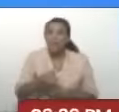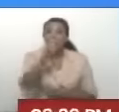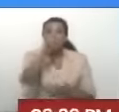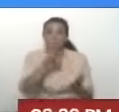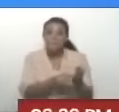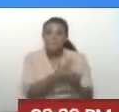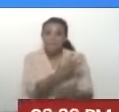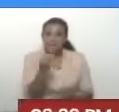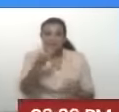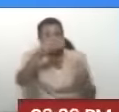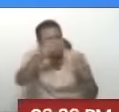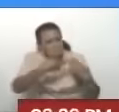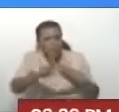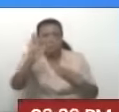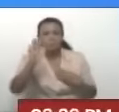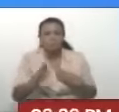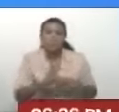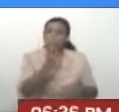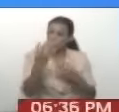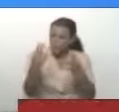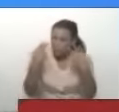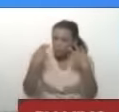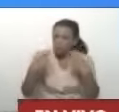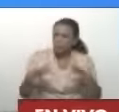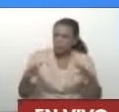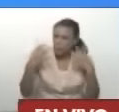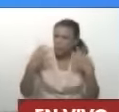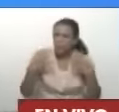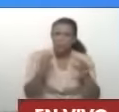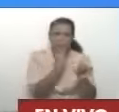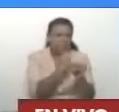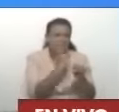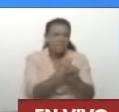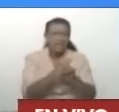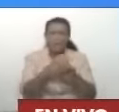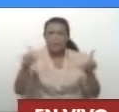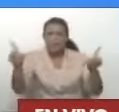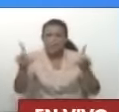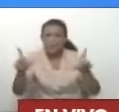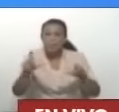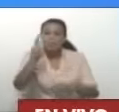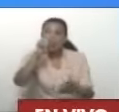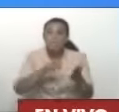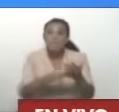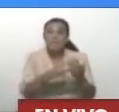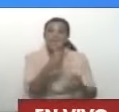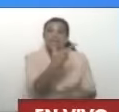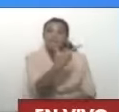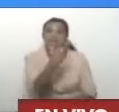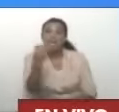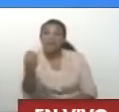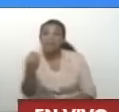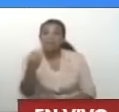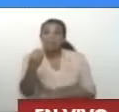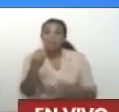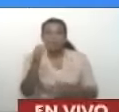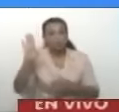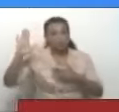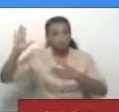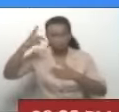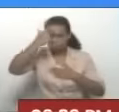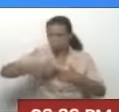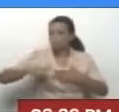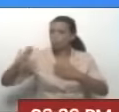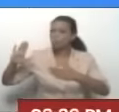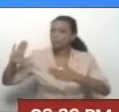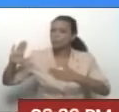2030, y lo he dicho, muchachos, muchachas que me ven, que me escuchan por redes, por medio. 2030, lo juro, lo juro,